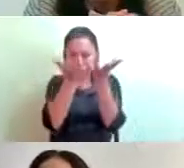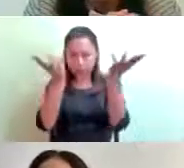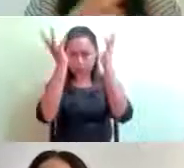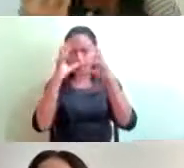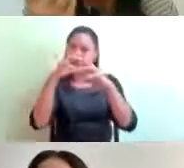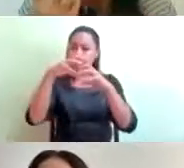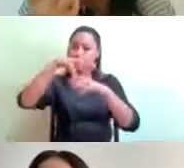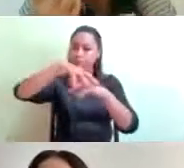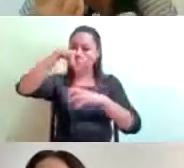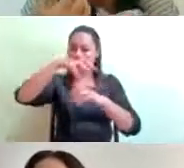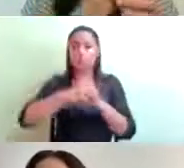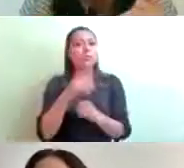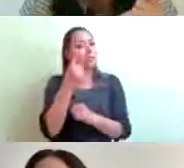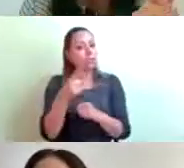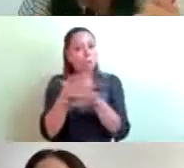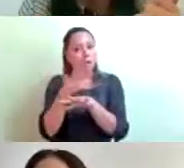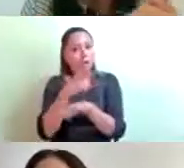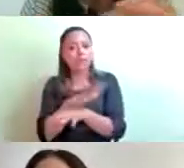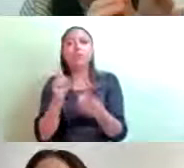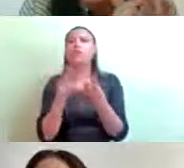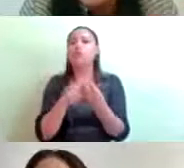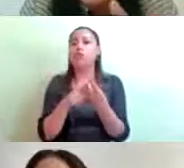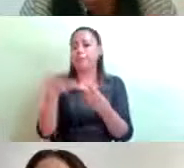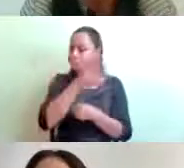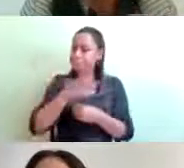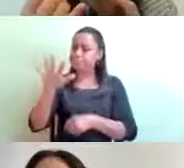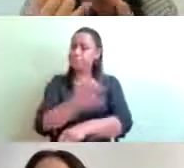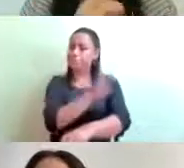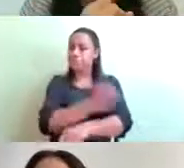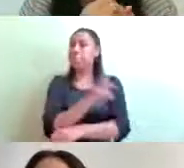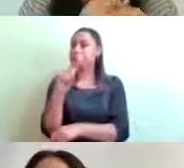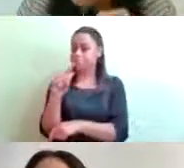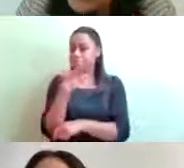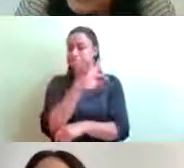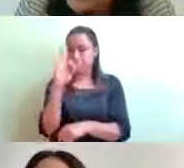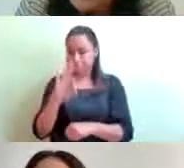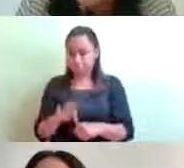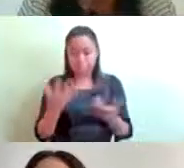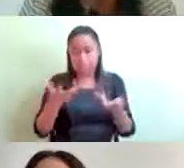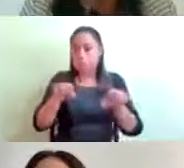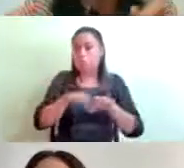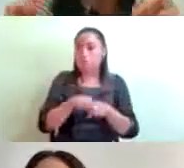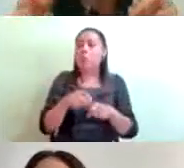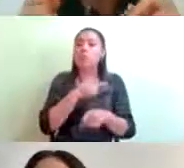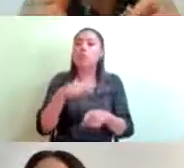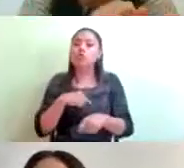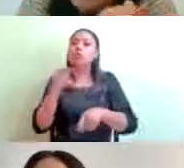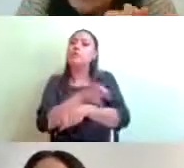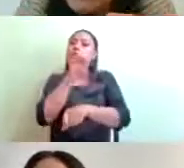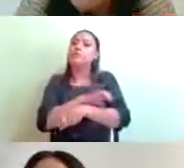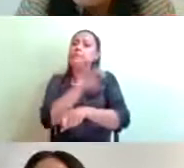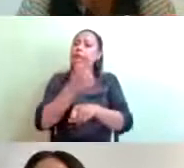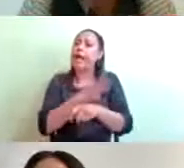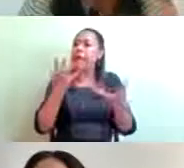atmósfera residen en el sector energético, 70%, en cómo generamos la electricidad, cómo